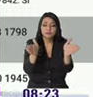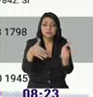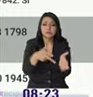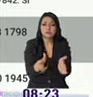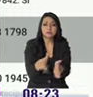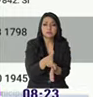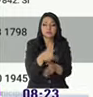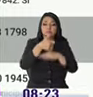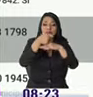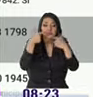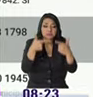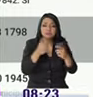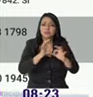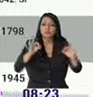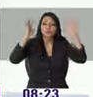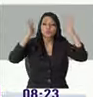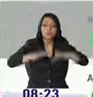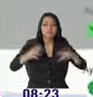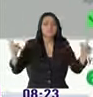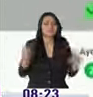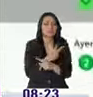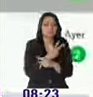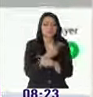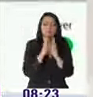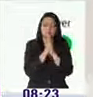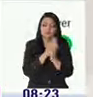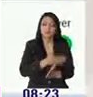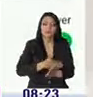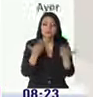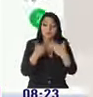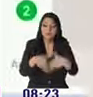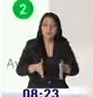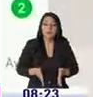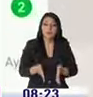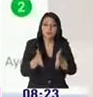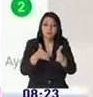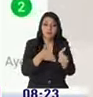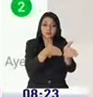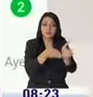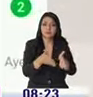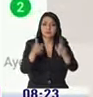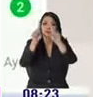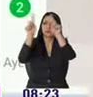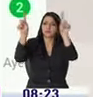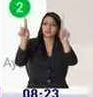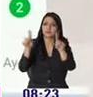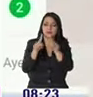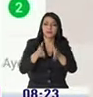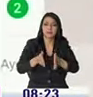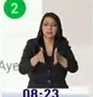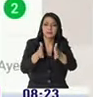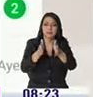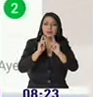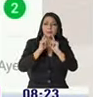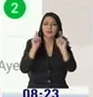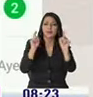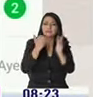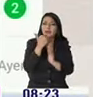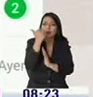que se pronuncie. Llueve y se daña cada vez más. Por favor, que terminen la vía. ¿Han visto que hay un letrero que dice vía de auxilio? Por si acaso